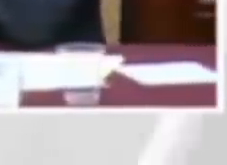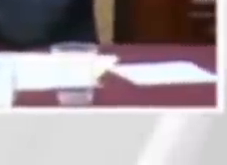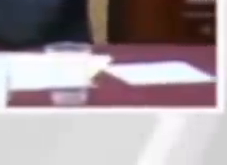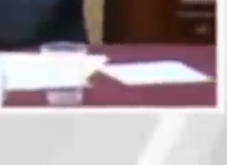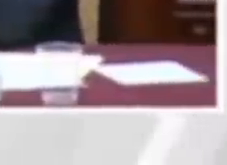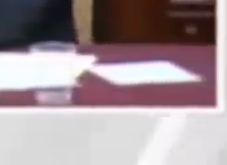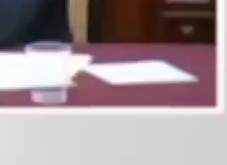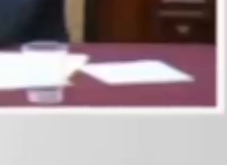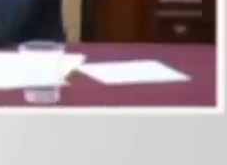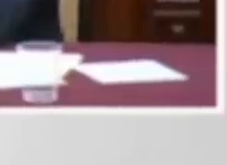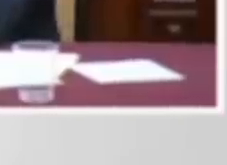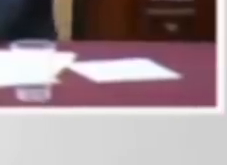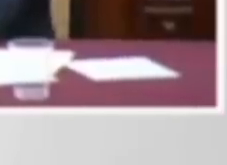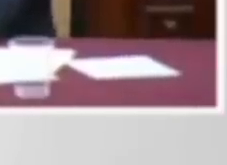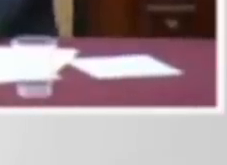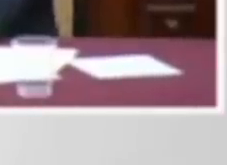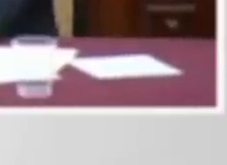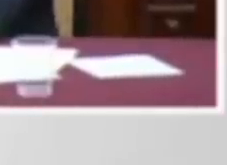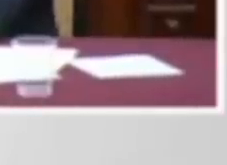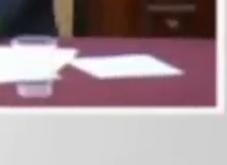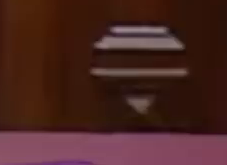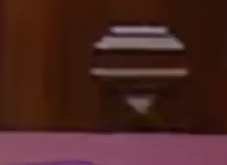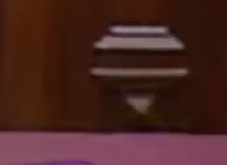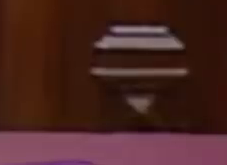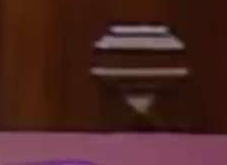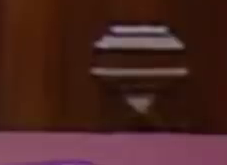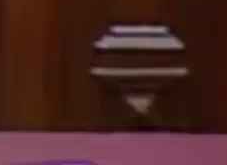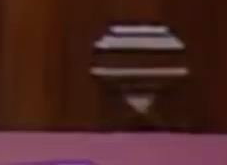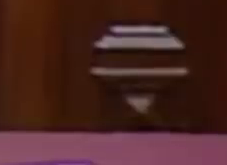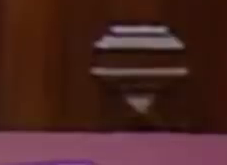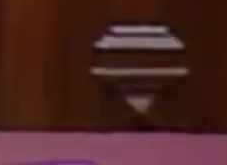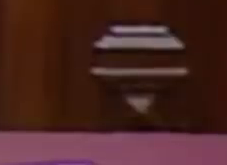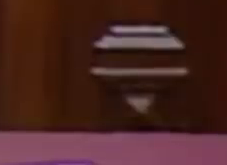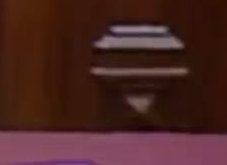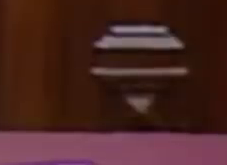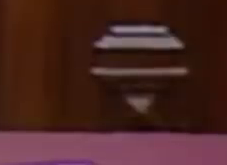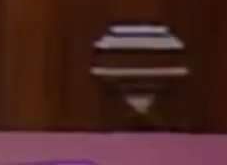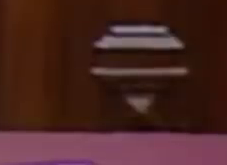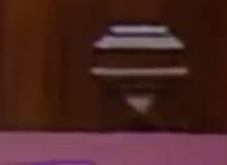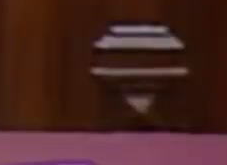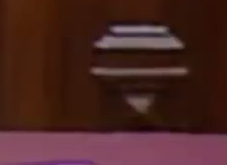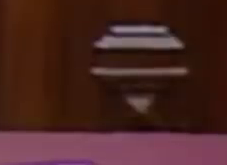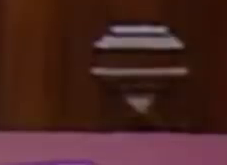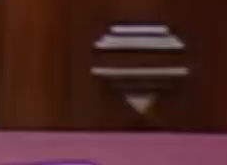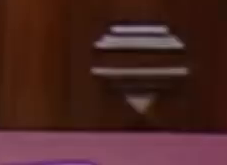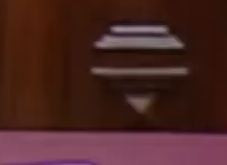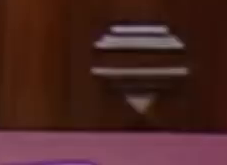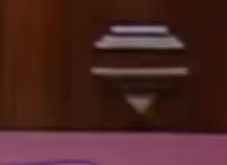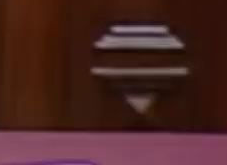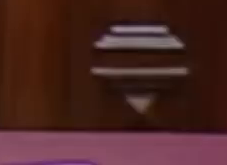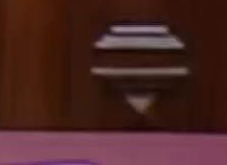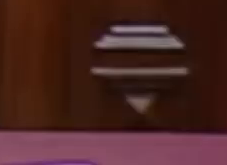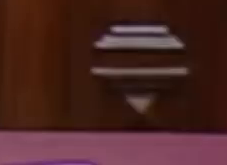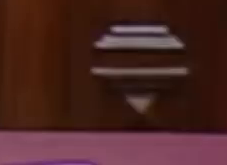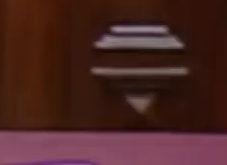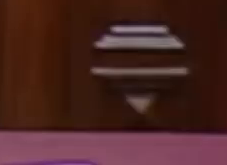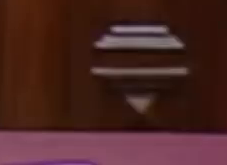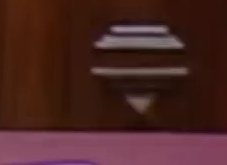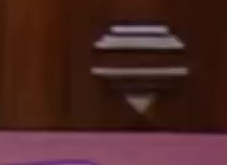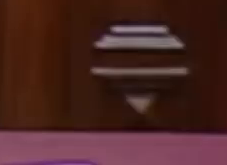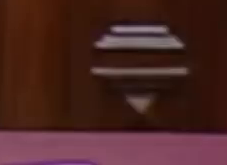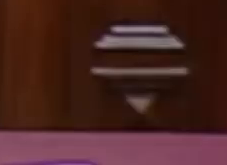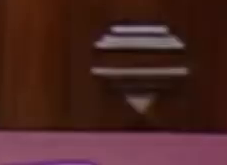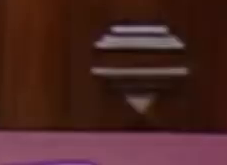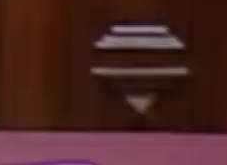Muchísimas gracias, señor presidente, por su intermedio para saludar a la señorita Jennifer Paredes y también a cada uno de los